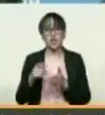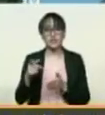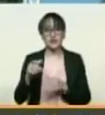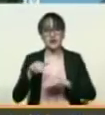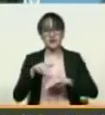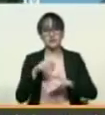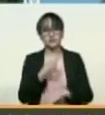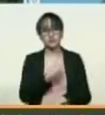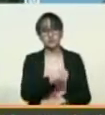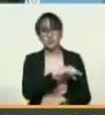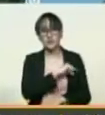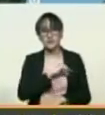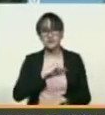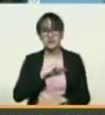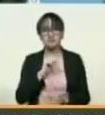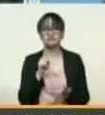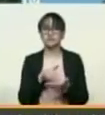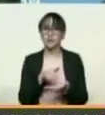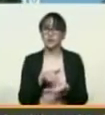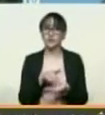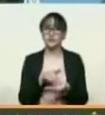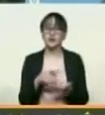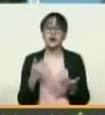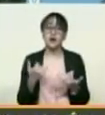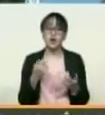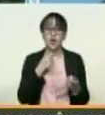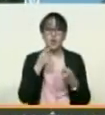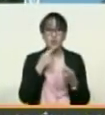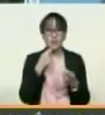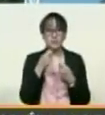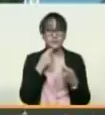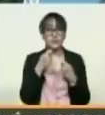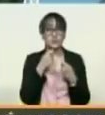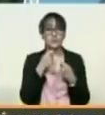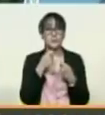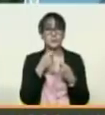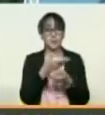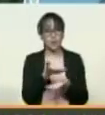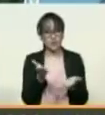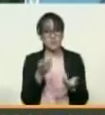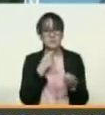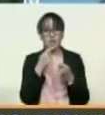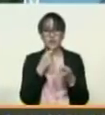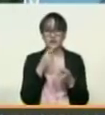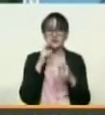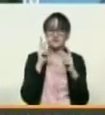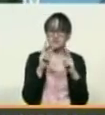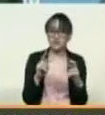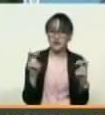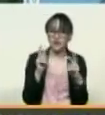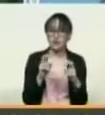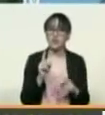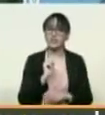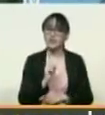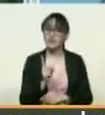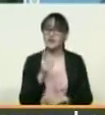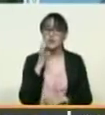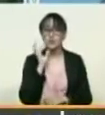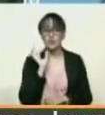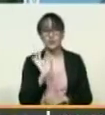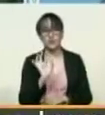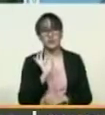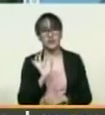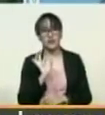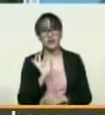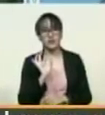Derechos Humanos, y que creemos que los medios de comunicación, ustedes, periodistas, investigadores, deben manejar